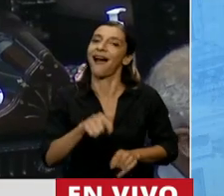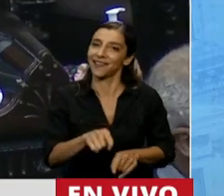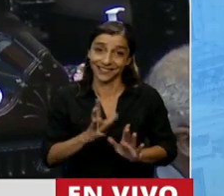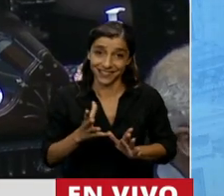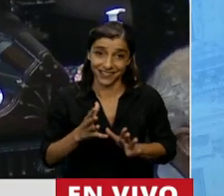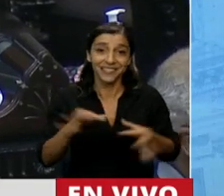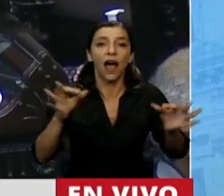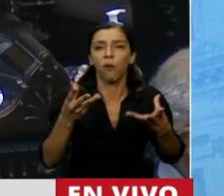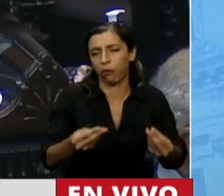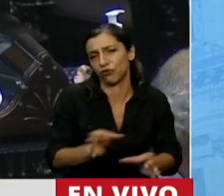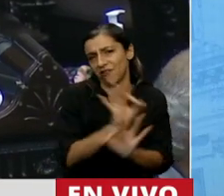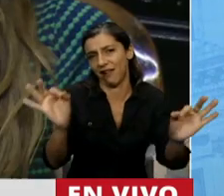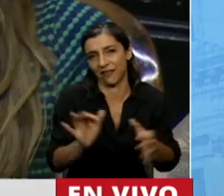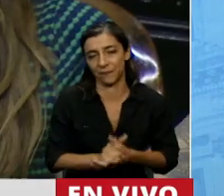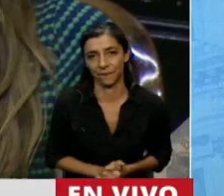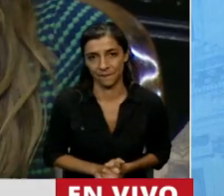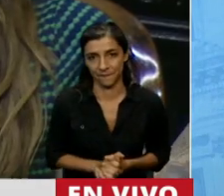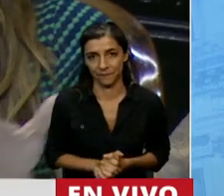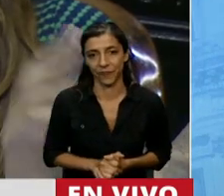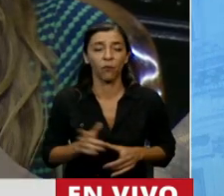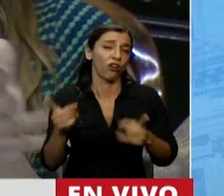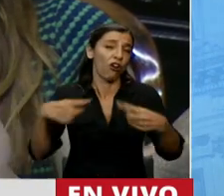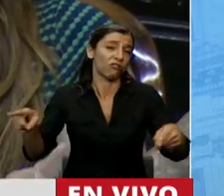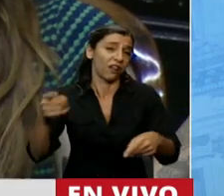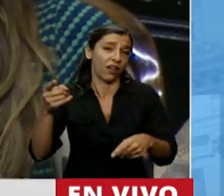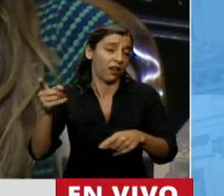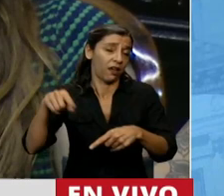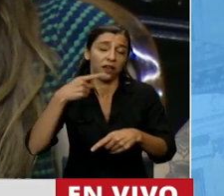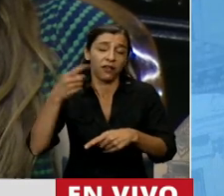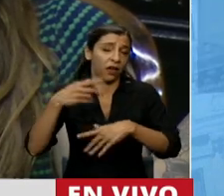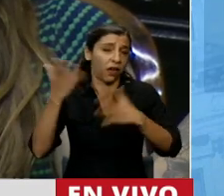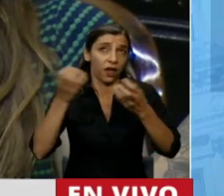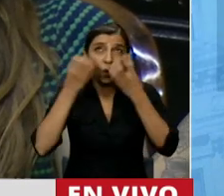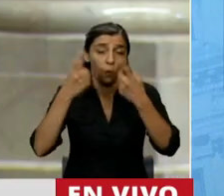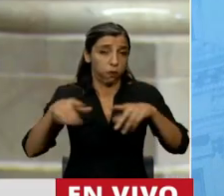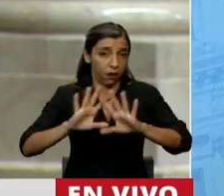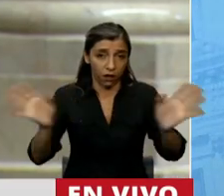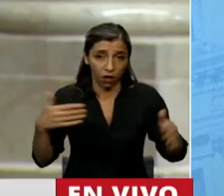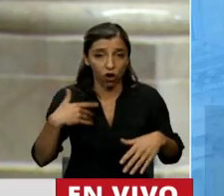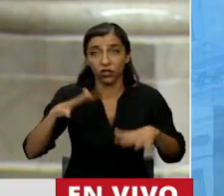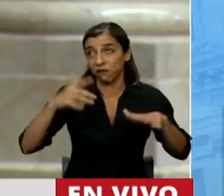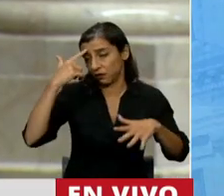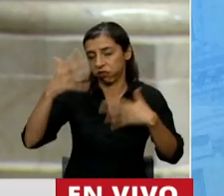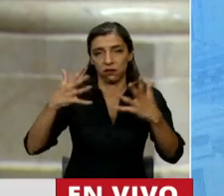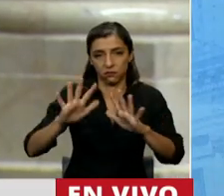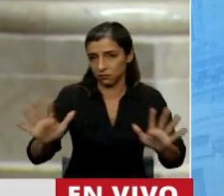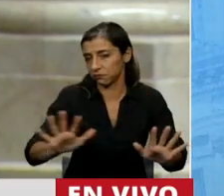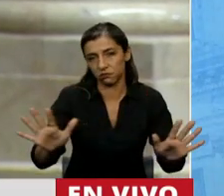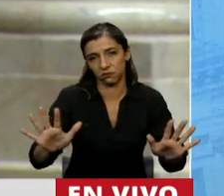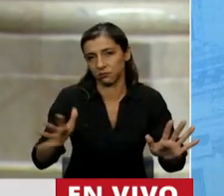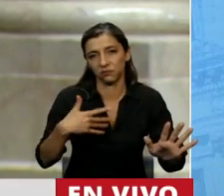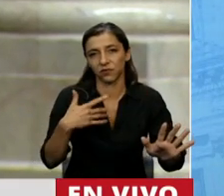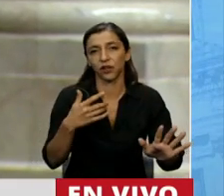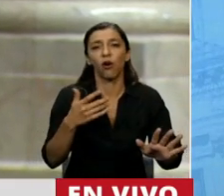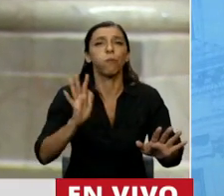cualquier barbaridad, escuché, que aparte sirve a veces para confundir, ¿no? Como que nosotras las que estamos con